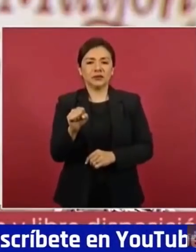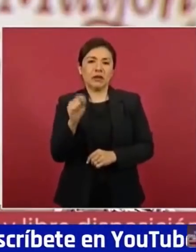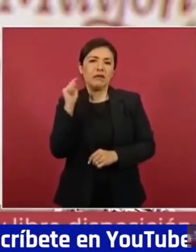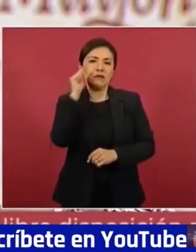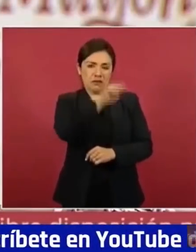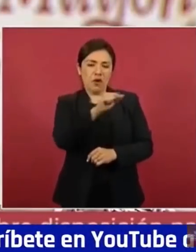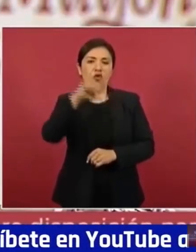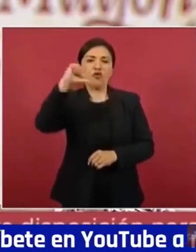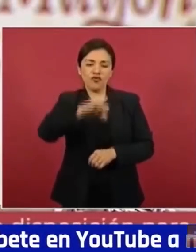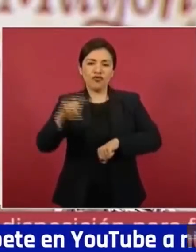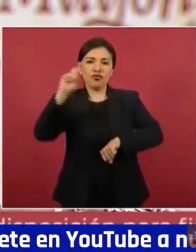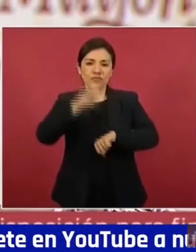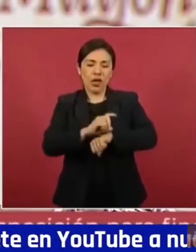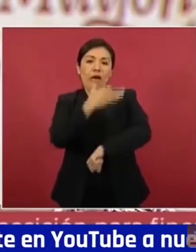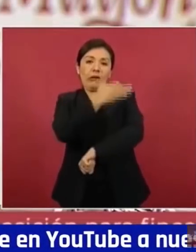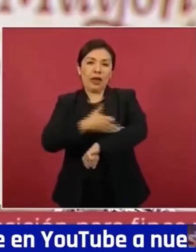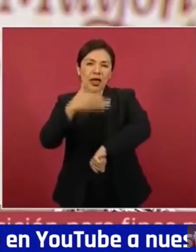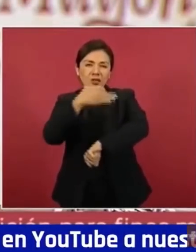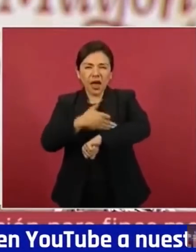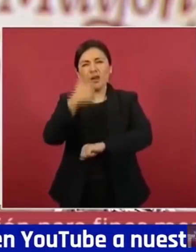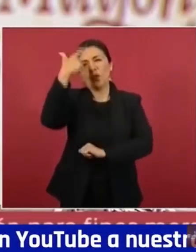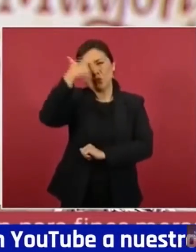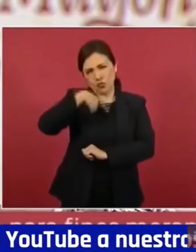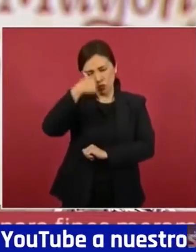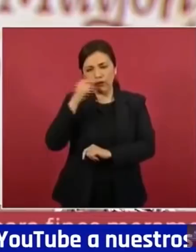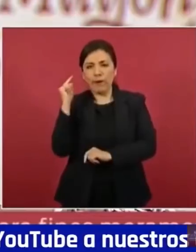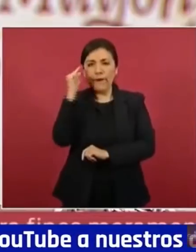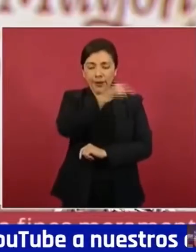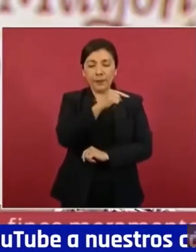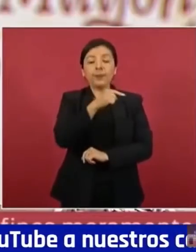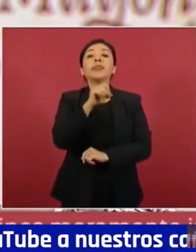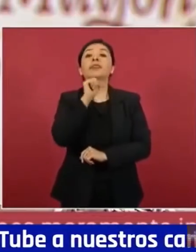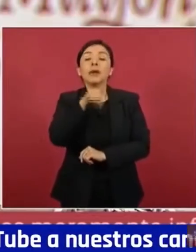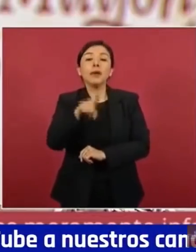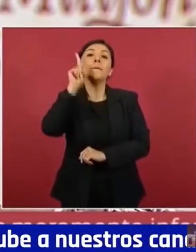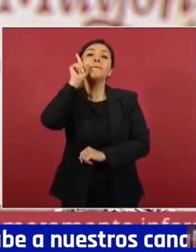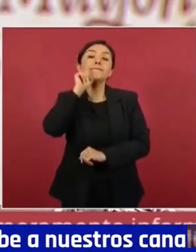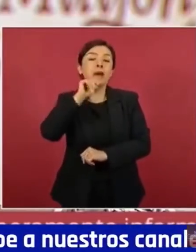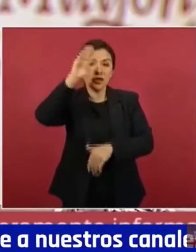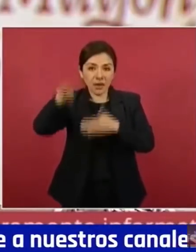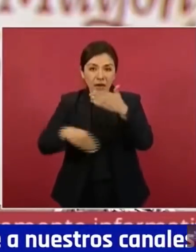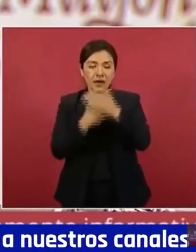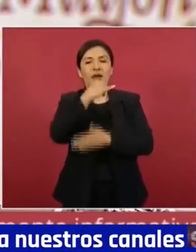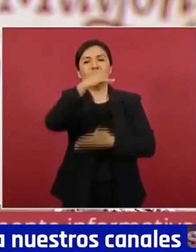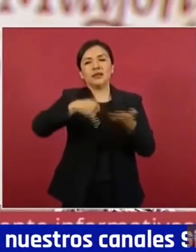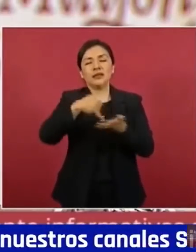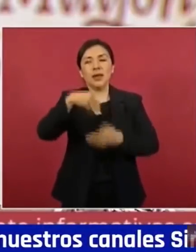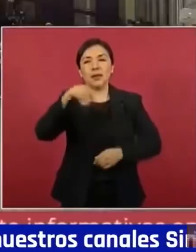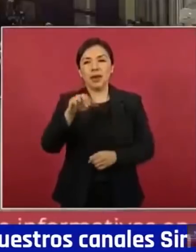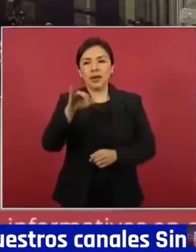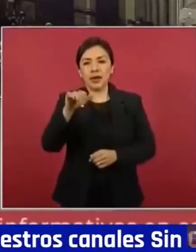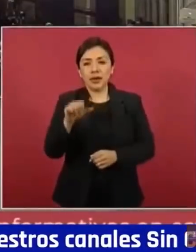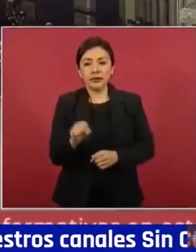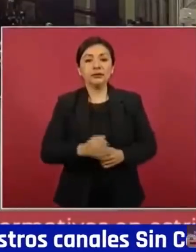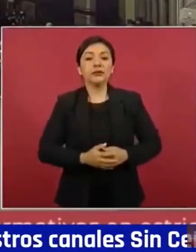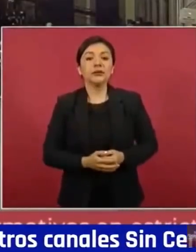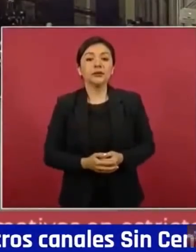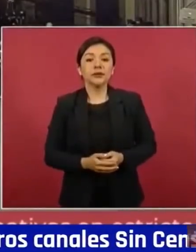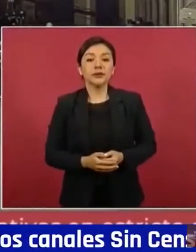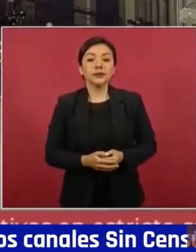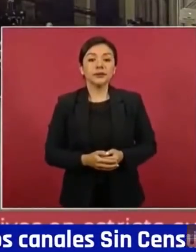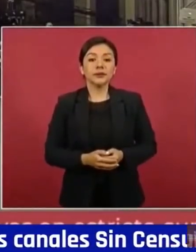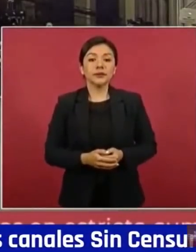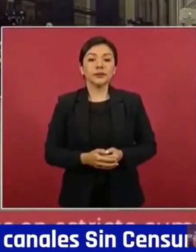a la votación de la reforma eléctrica. El presidente reveló que hay cañonazos de todo